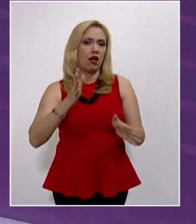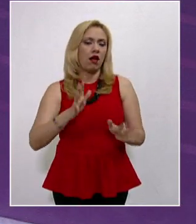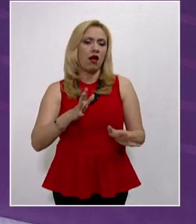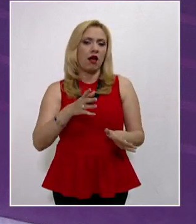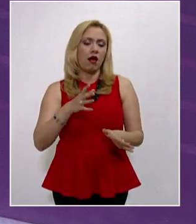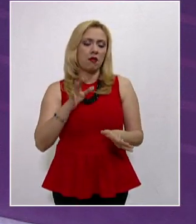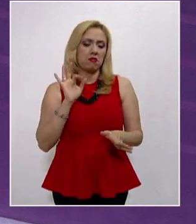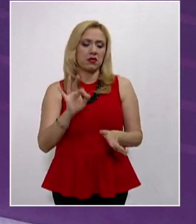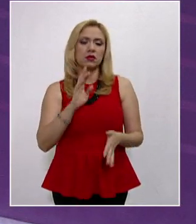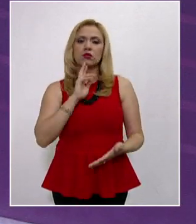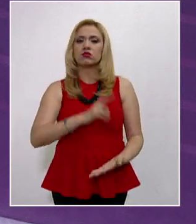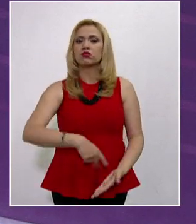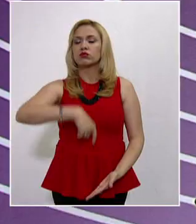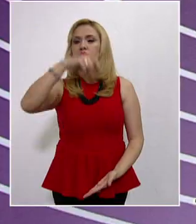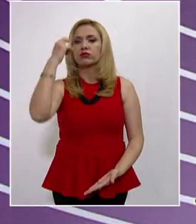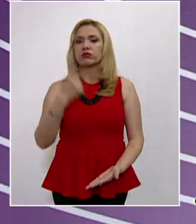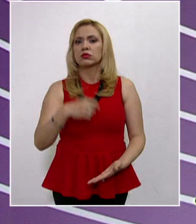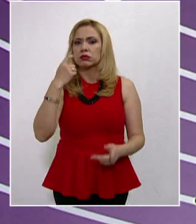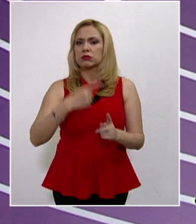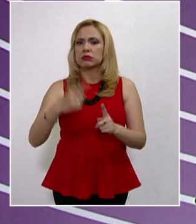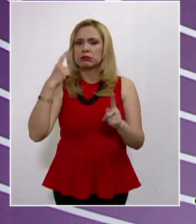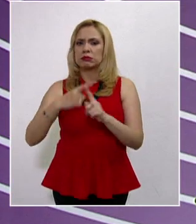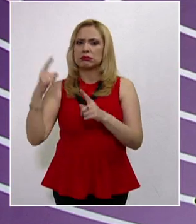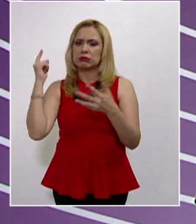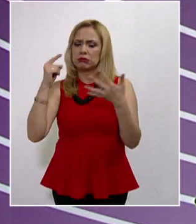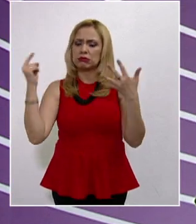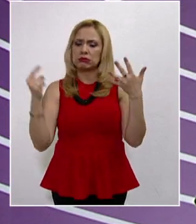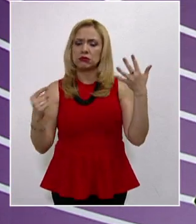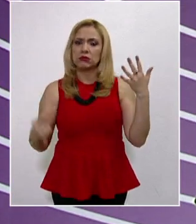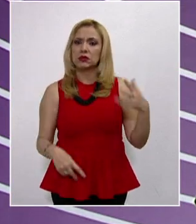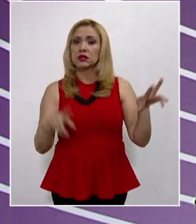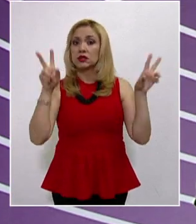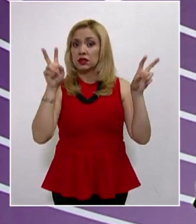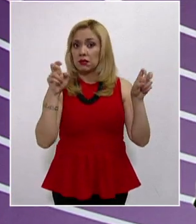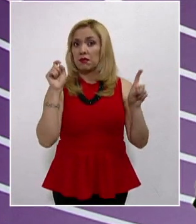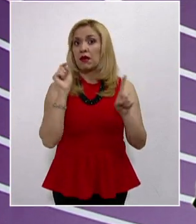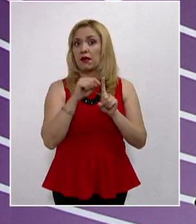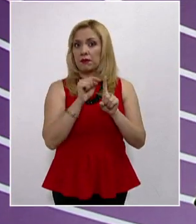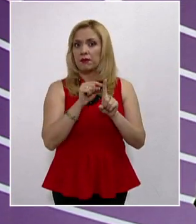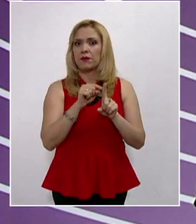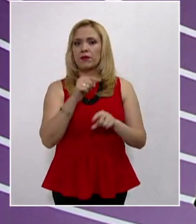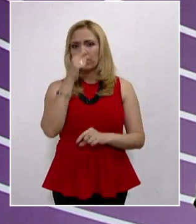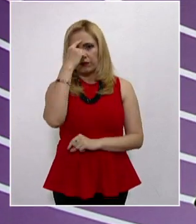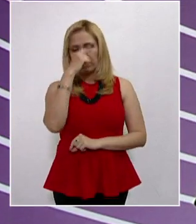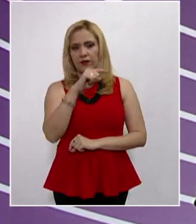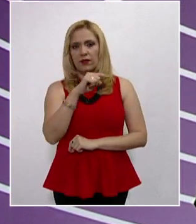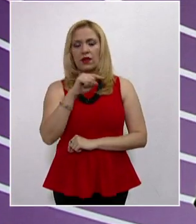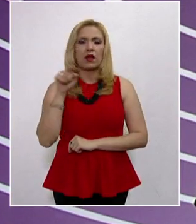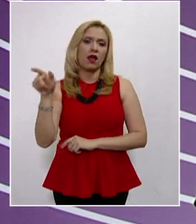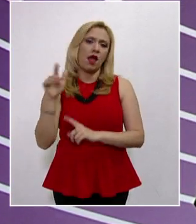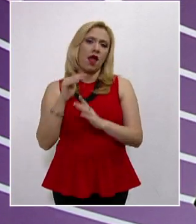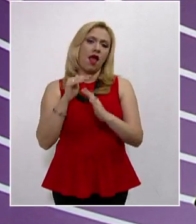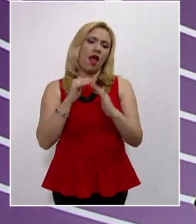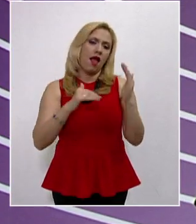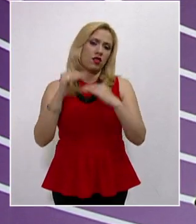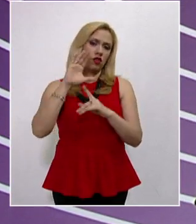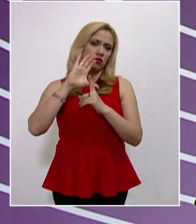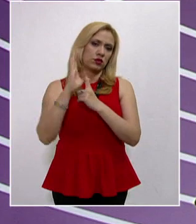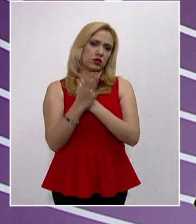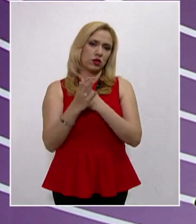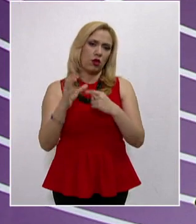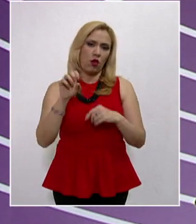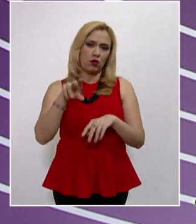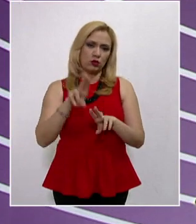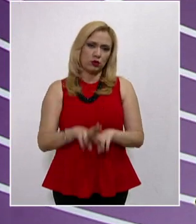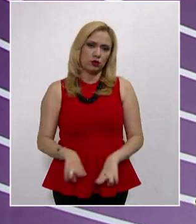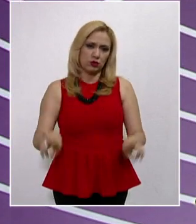ya decías, pronunciamientos muy importantes en este tema. ¿Cuál es la posición del Alto Comisionado de las Naciones Unidas